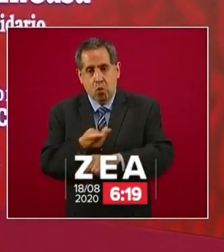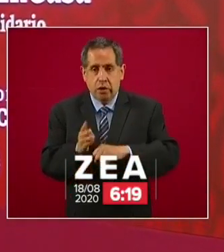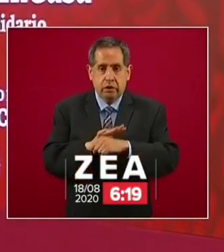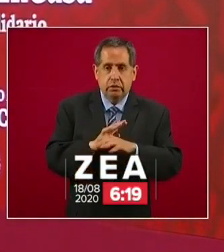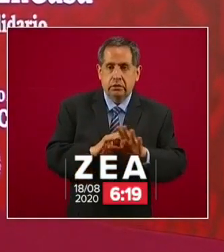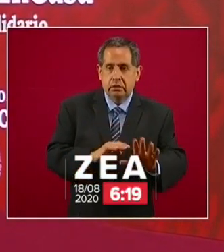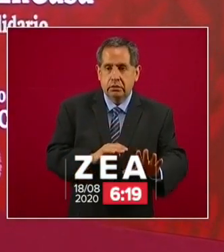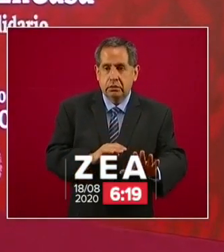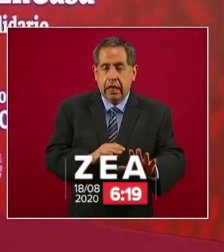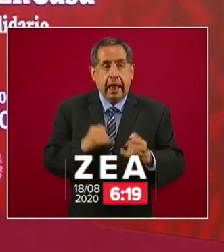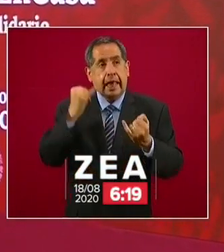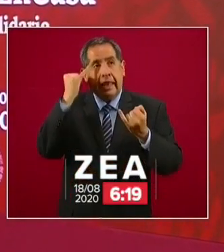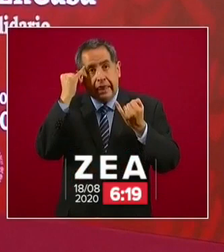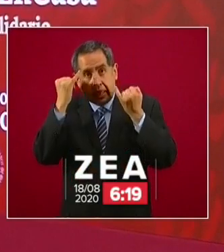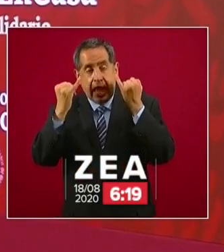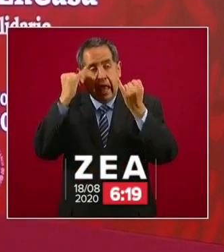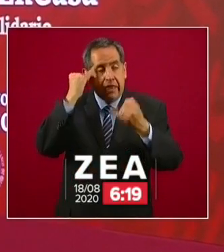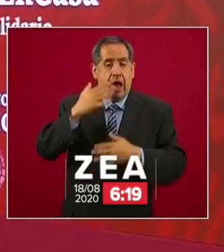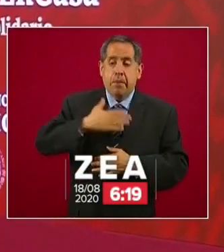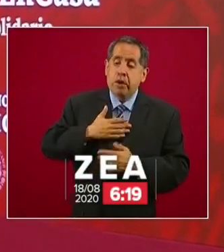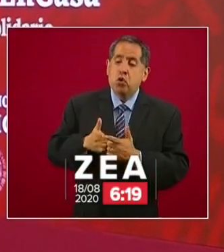no debe de haber ideologías.